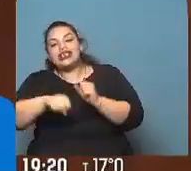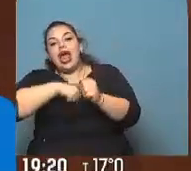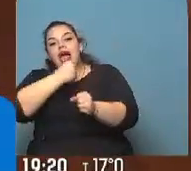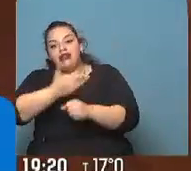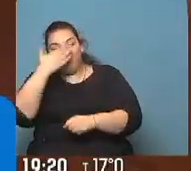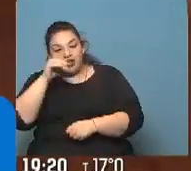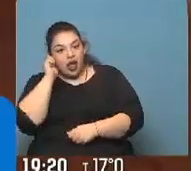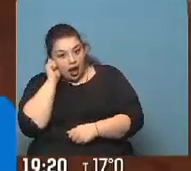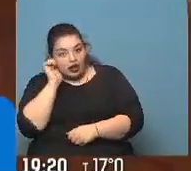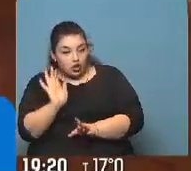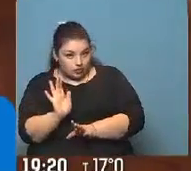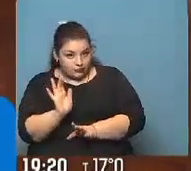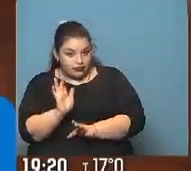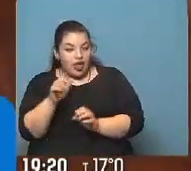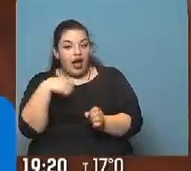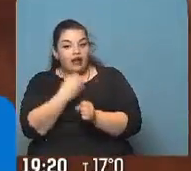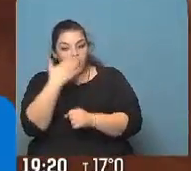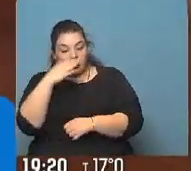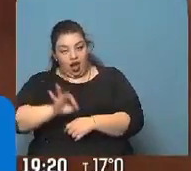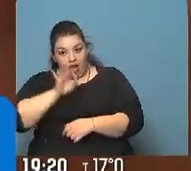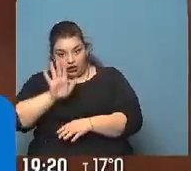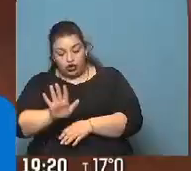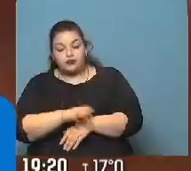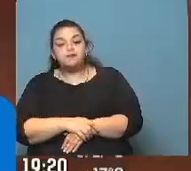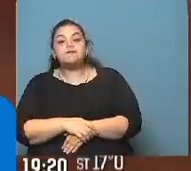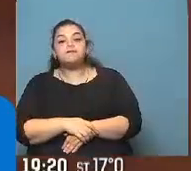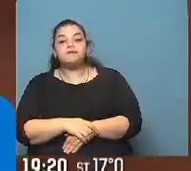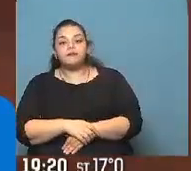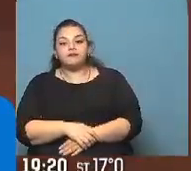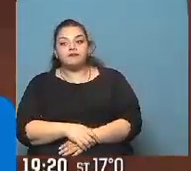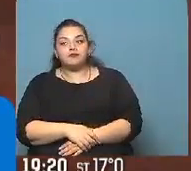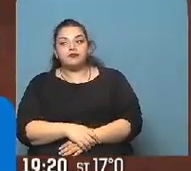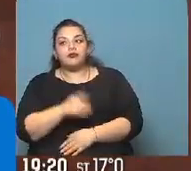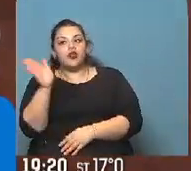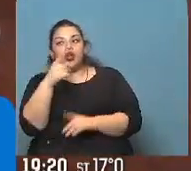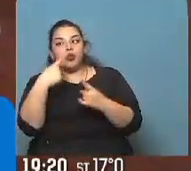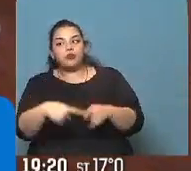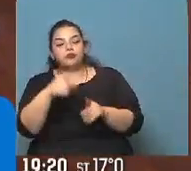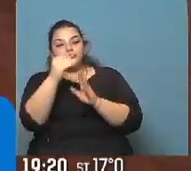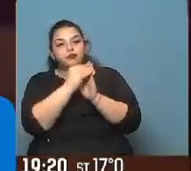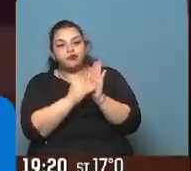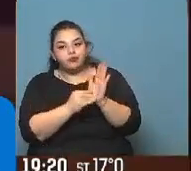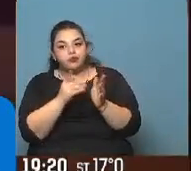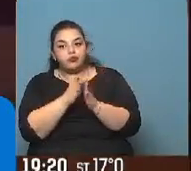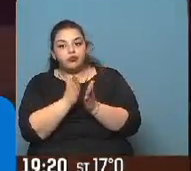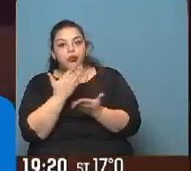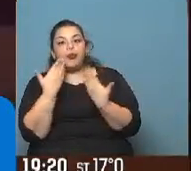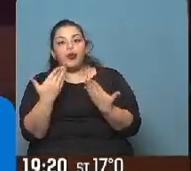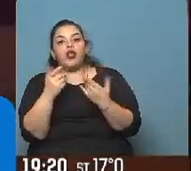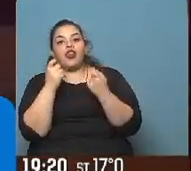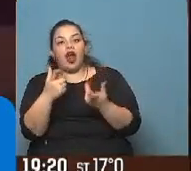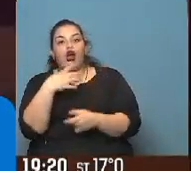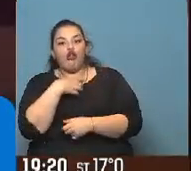de año en el mejor de los casos todas éstas todos estos indicios que vemos marcas que pueden llegar a dar confiar con fiabilidad